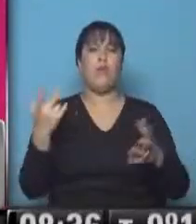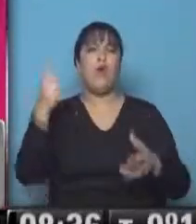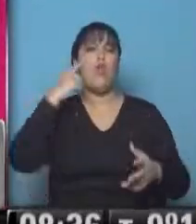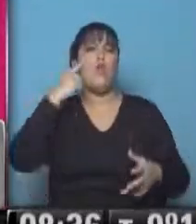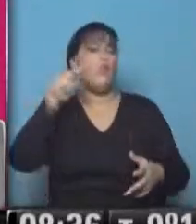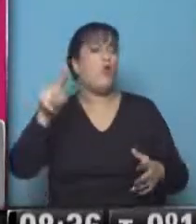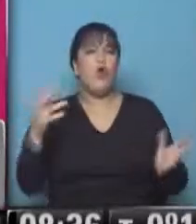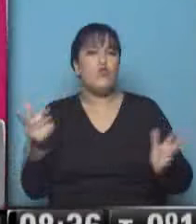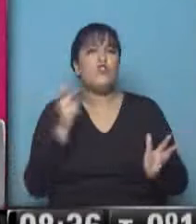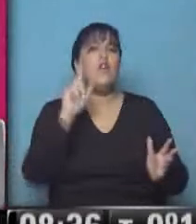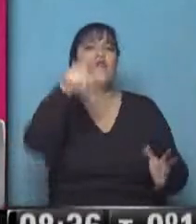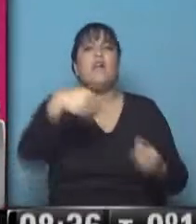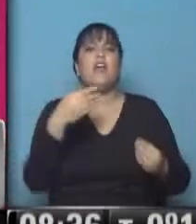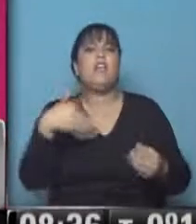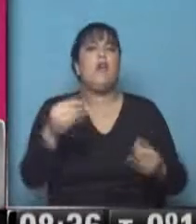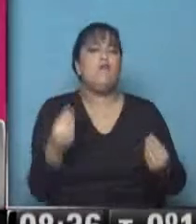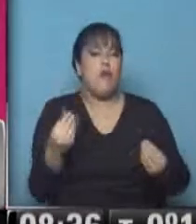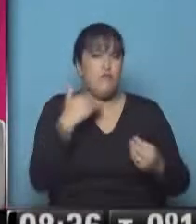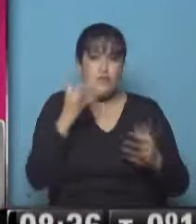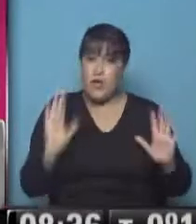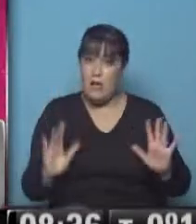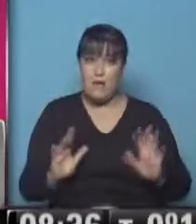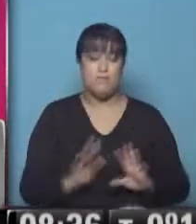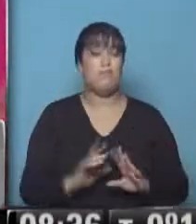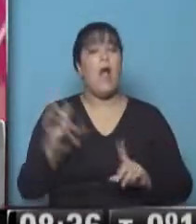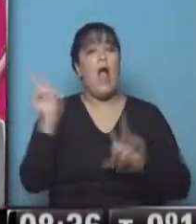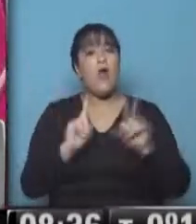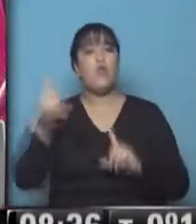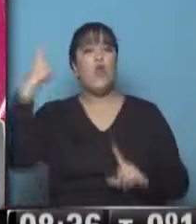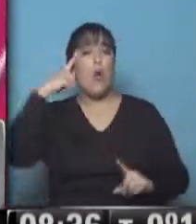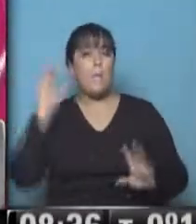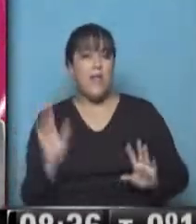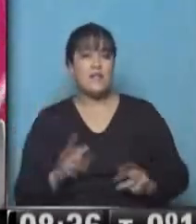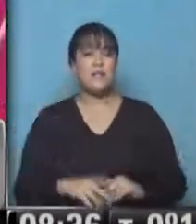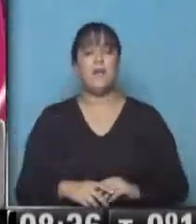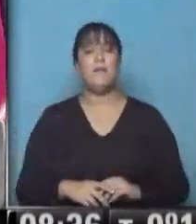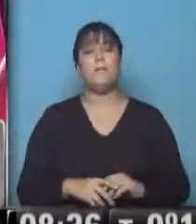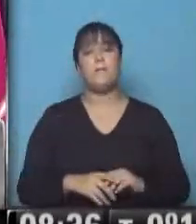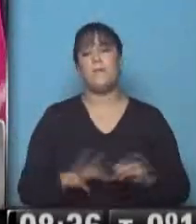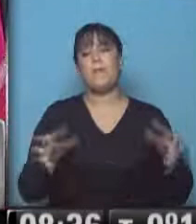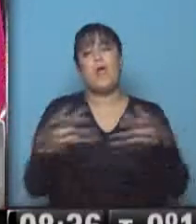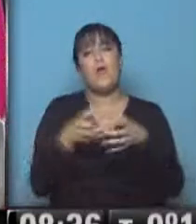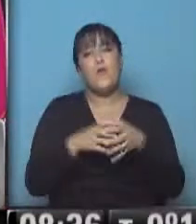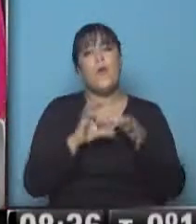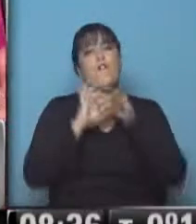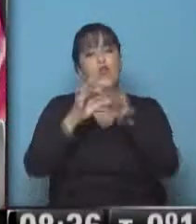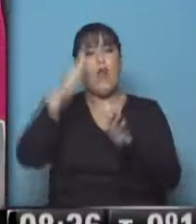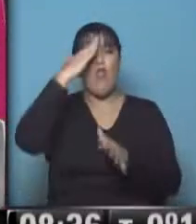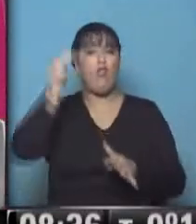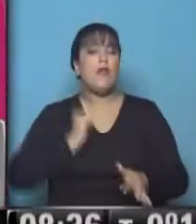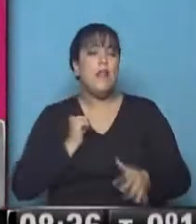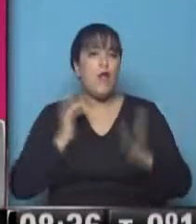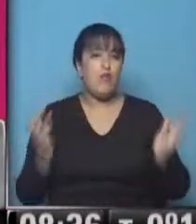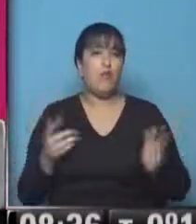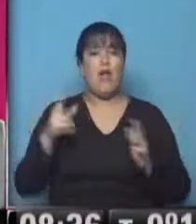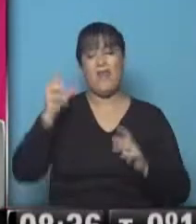los reivindica se supone que son grupos anarquistas algunos suponen que son algunos grupos vinculados a la dictadura todavía la dictadura